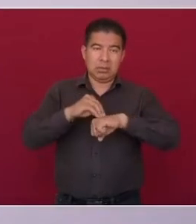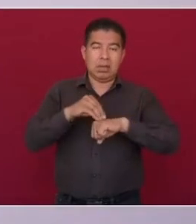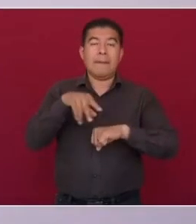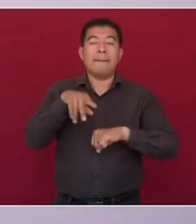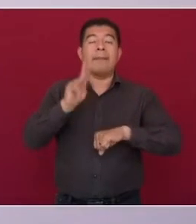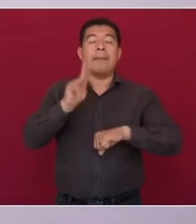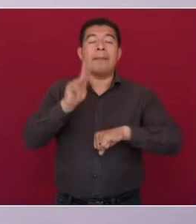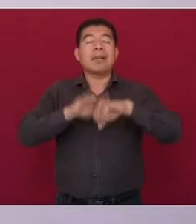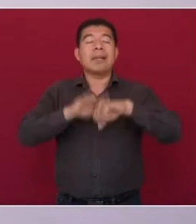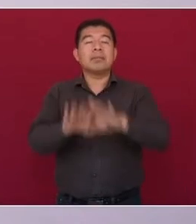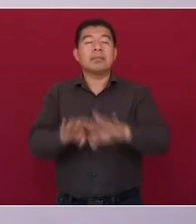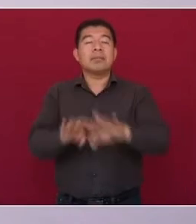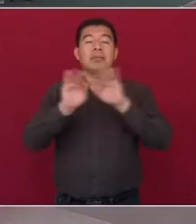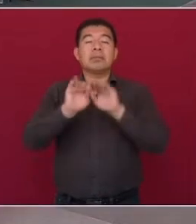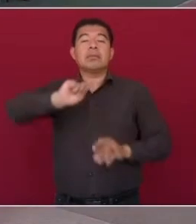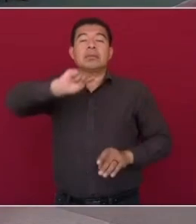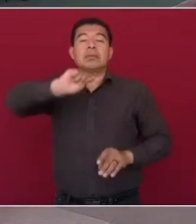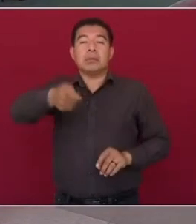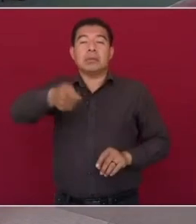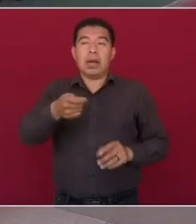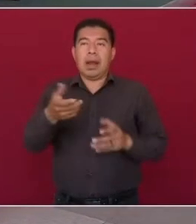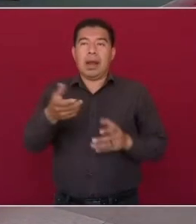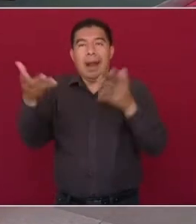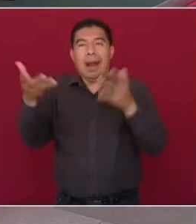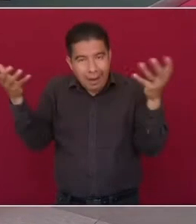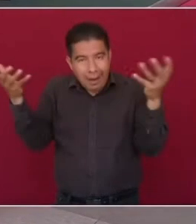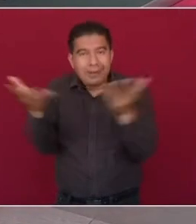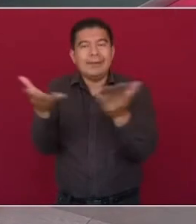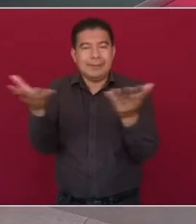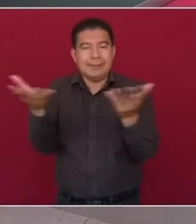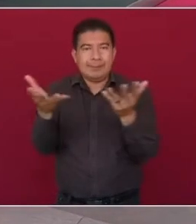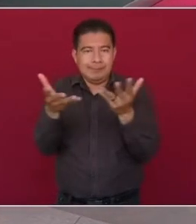todo es la ejecución.